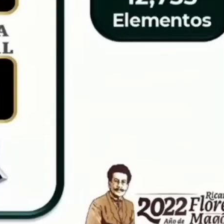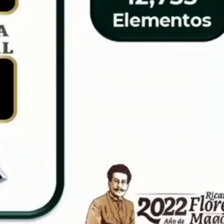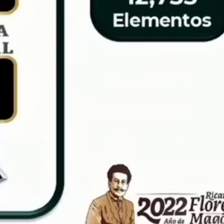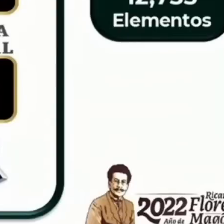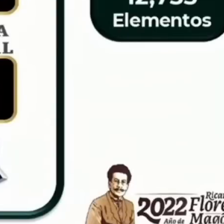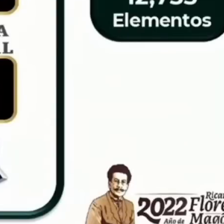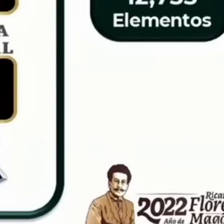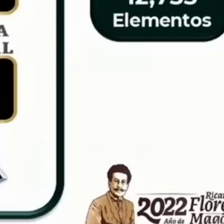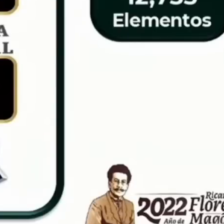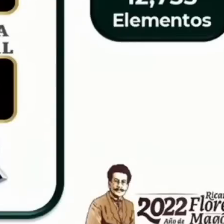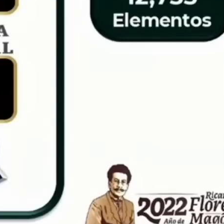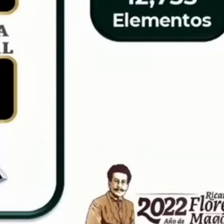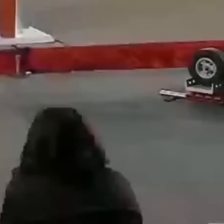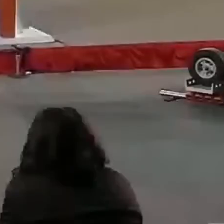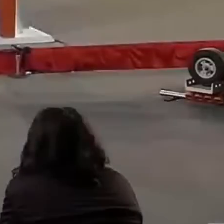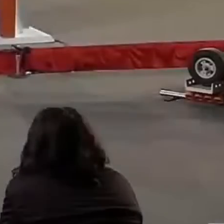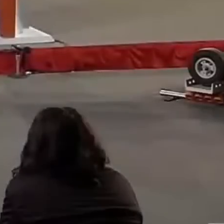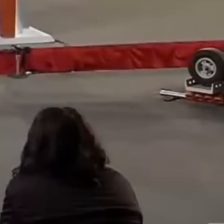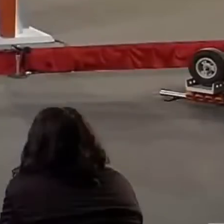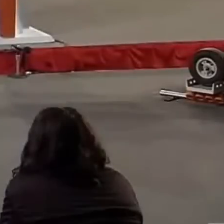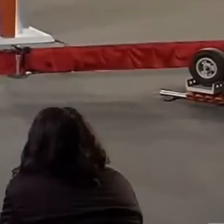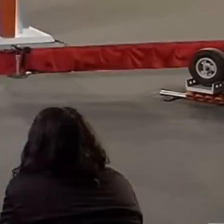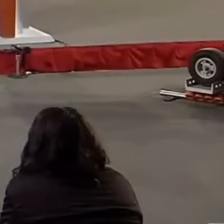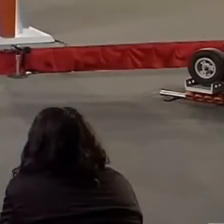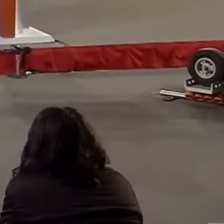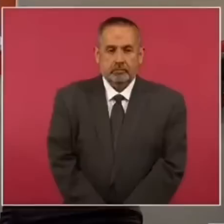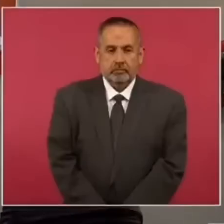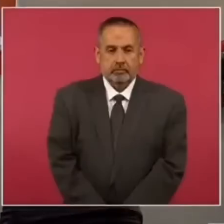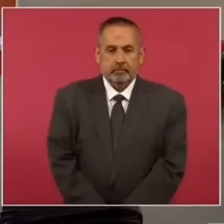de cómo está. Es donde más hay, ¿no?